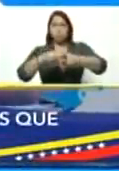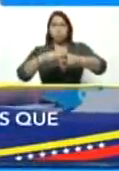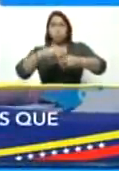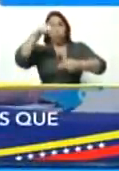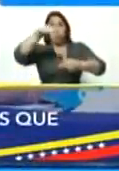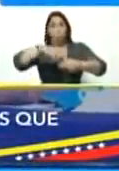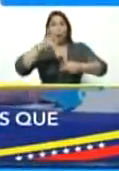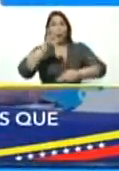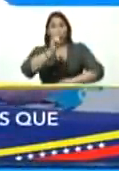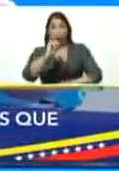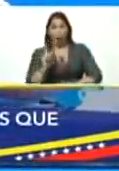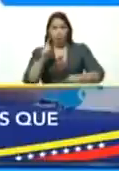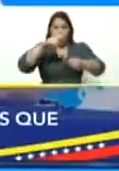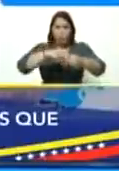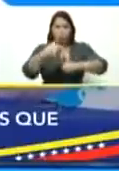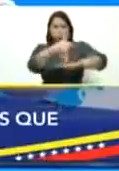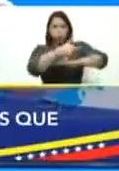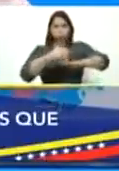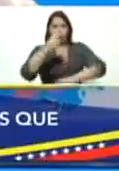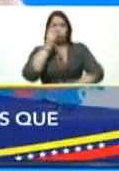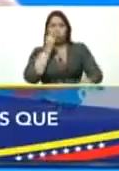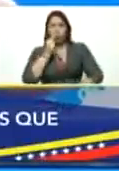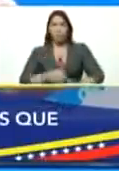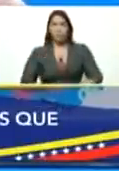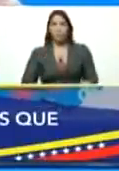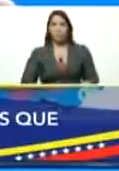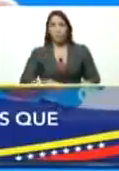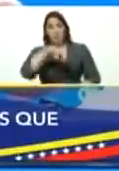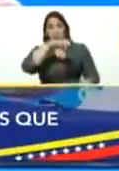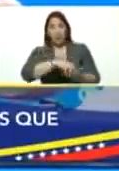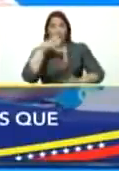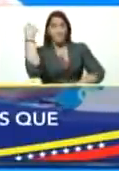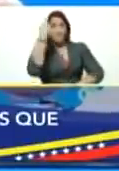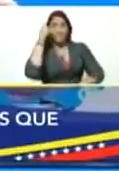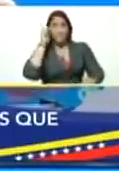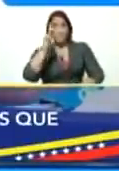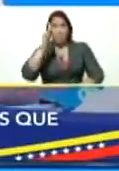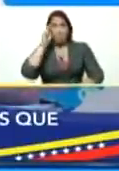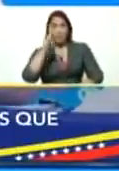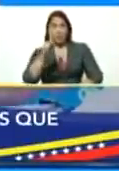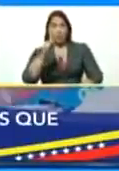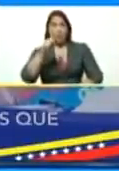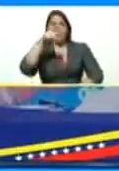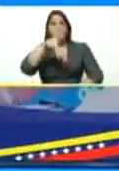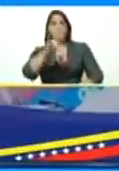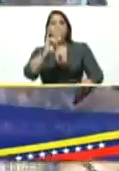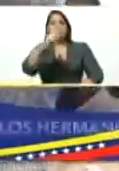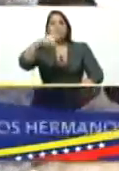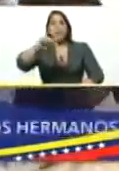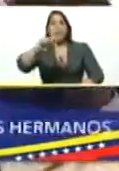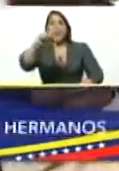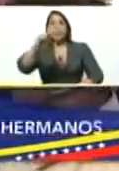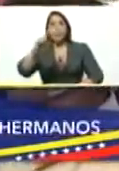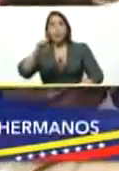son gobernadores el gobernador del estado apure profesor eduardo piñate